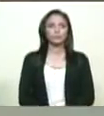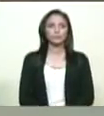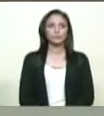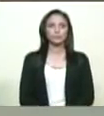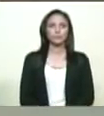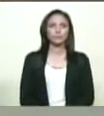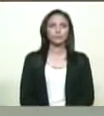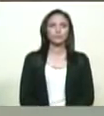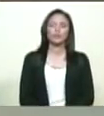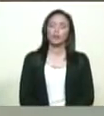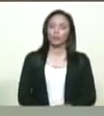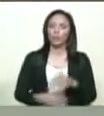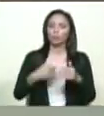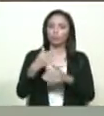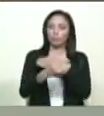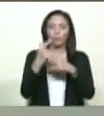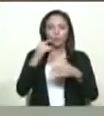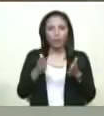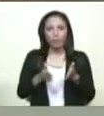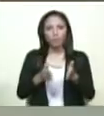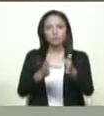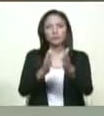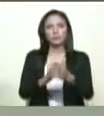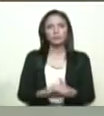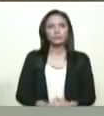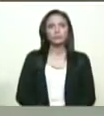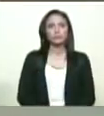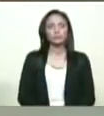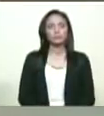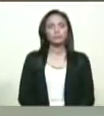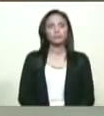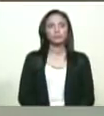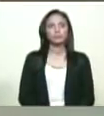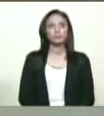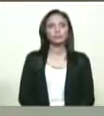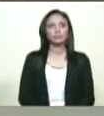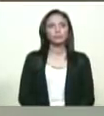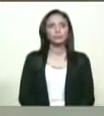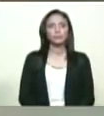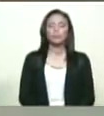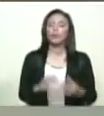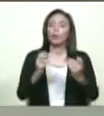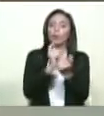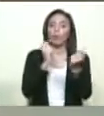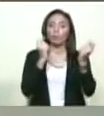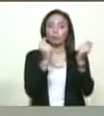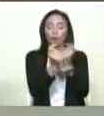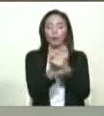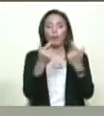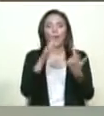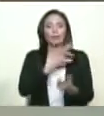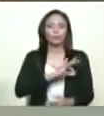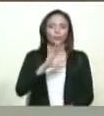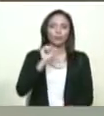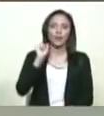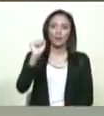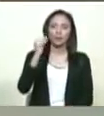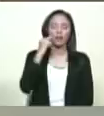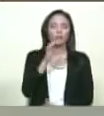aquí hemos avanzado sin lugar a duda hemos avanzado allí la transición hacia un estado socialista